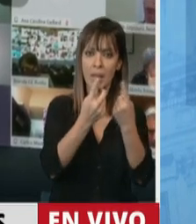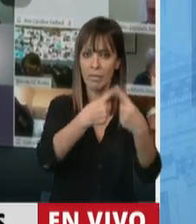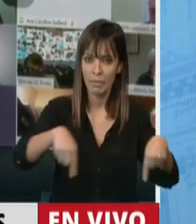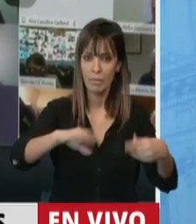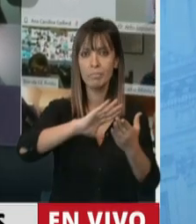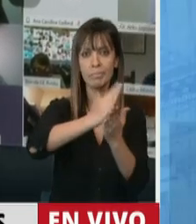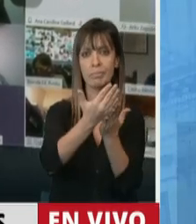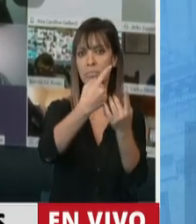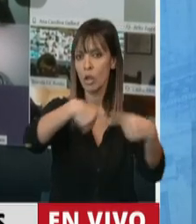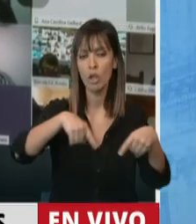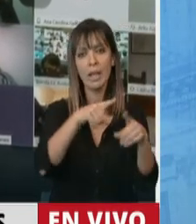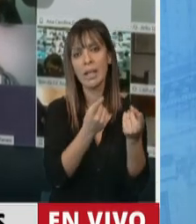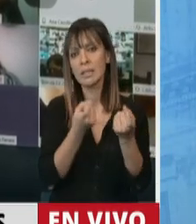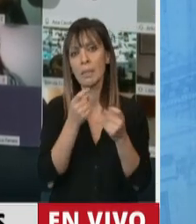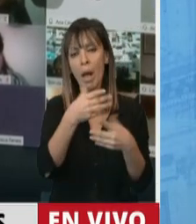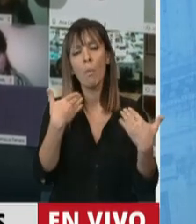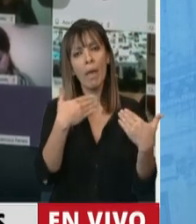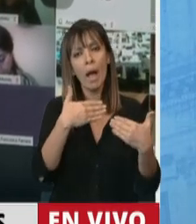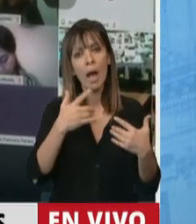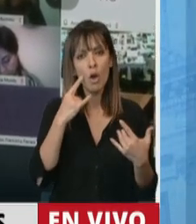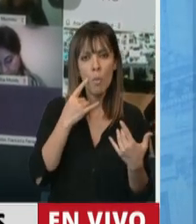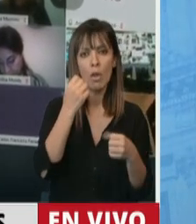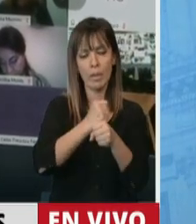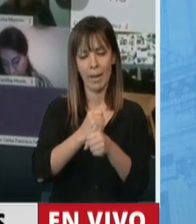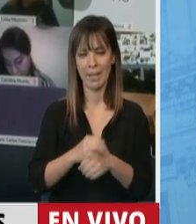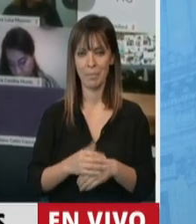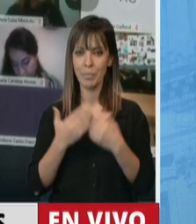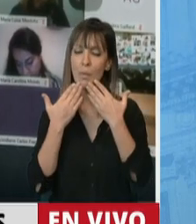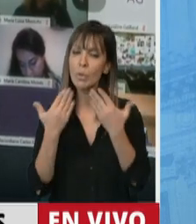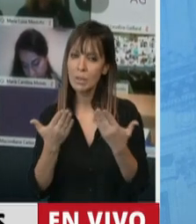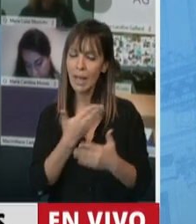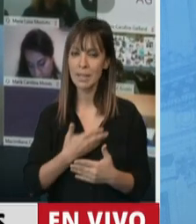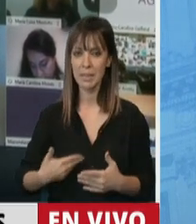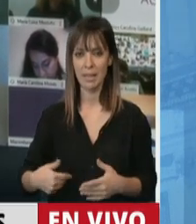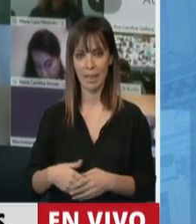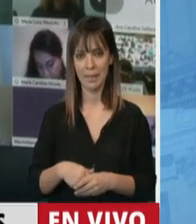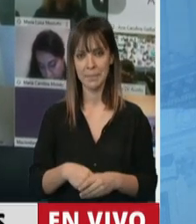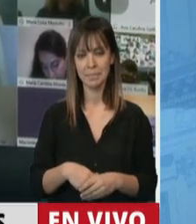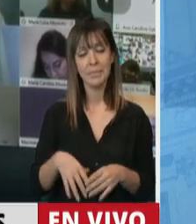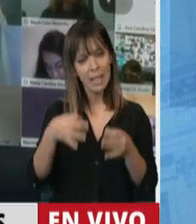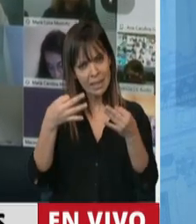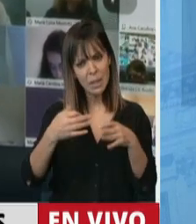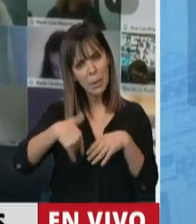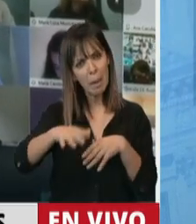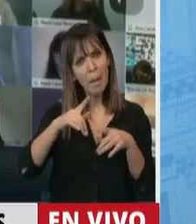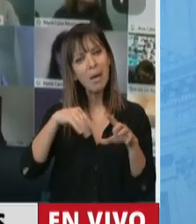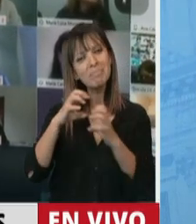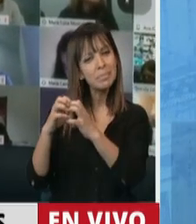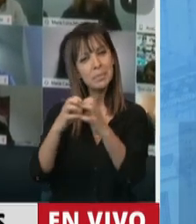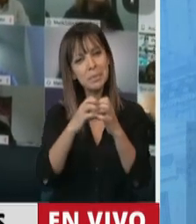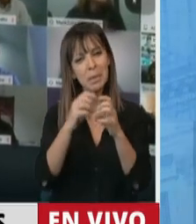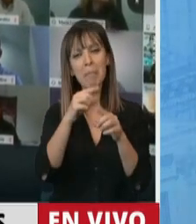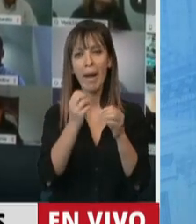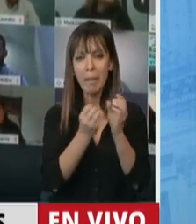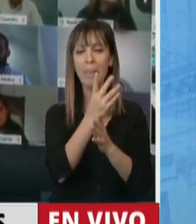uno de ellos en sus diferentes tipos de lugares. Muchas gracias, presidente, y seguramente vamos a discutir para sacar la mejor ley